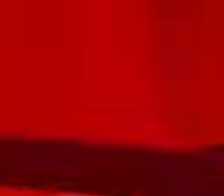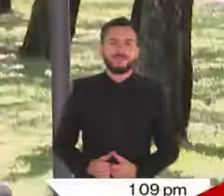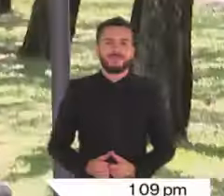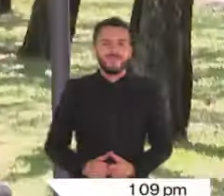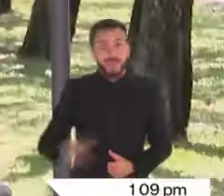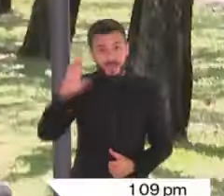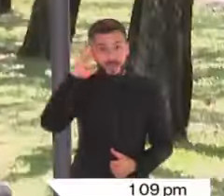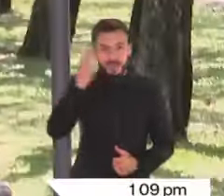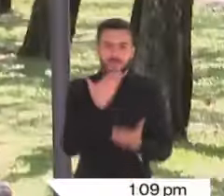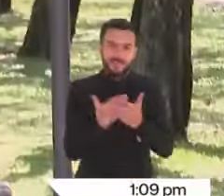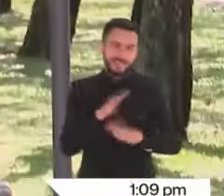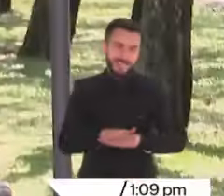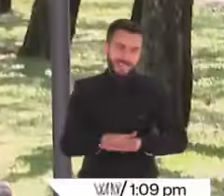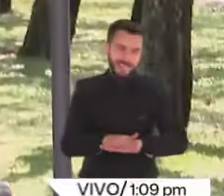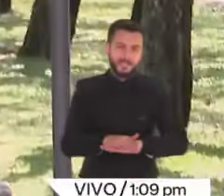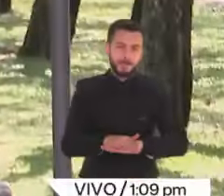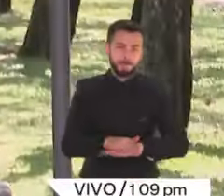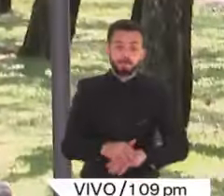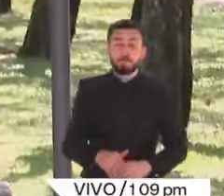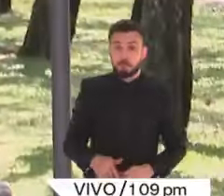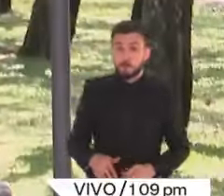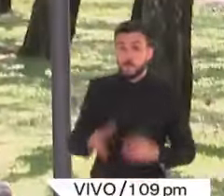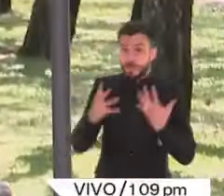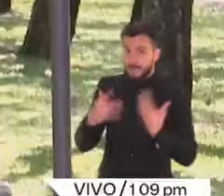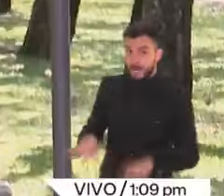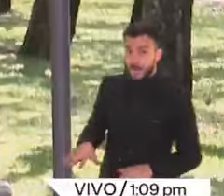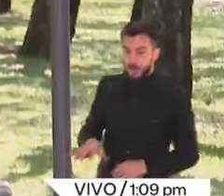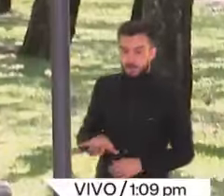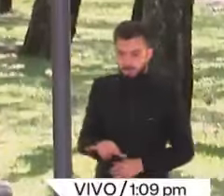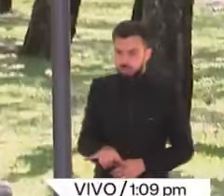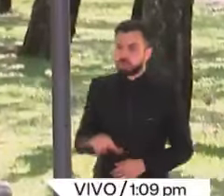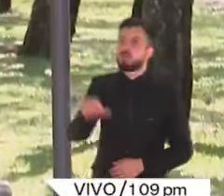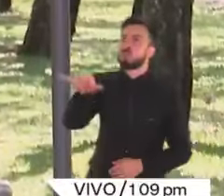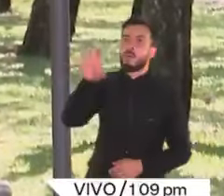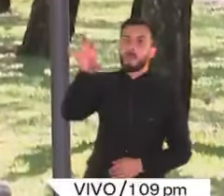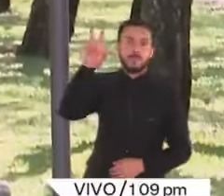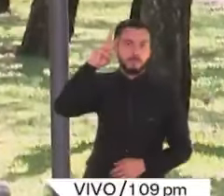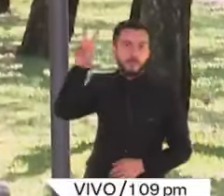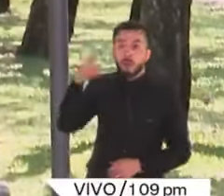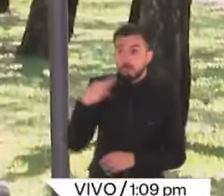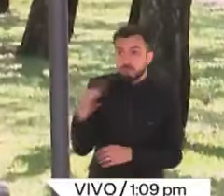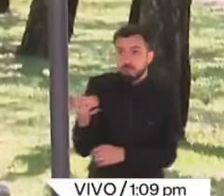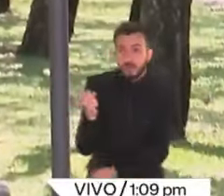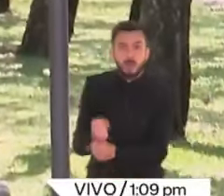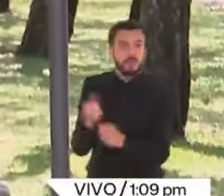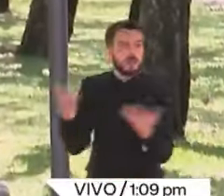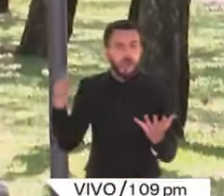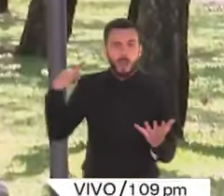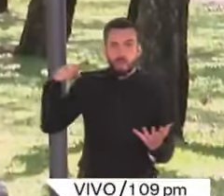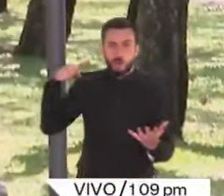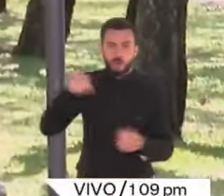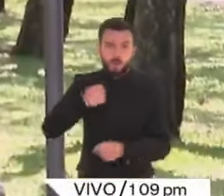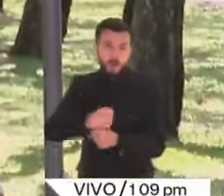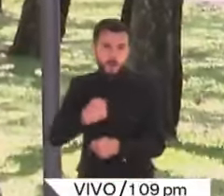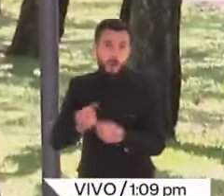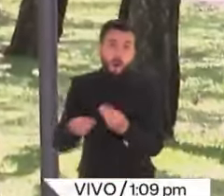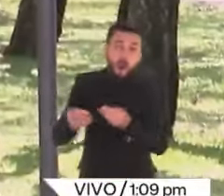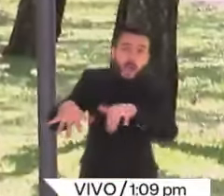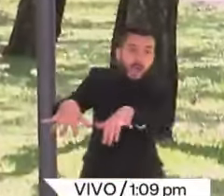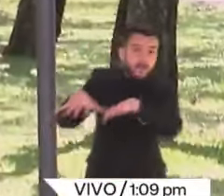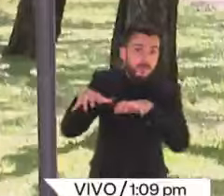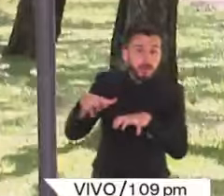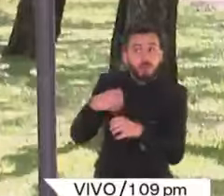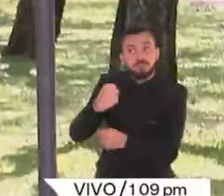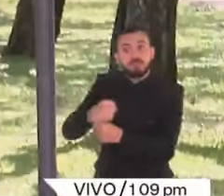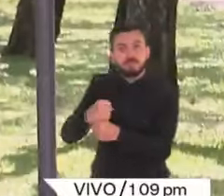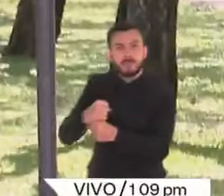Hola, muy buenas tardes. Que viajaron con propósitos laborales para ejercer el modelaje y trabajar en eventos, pero por